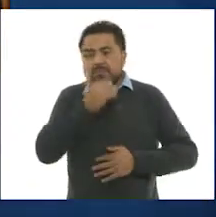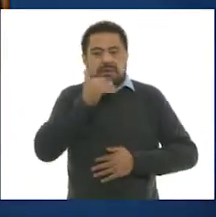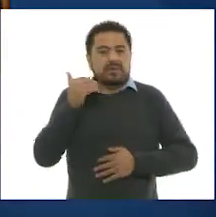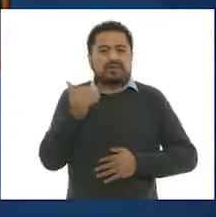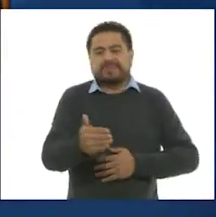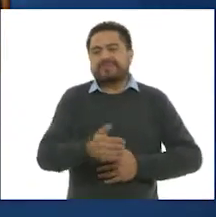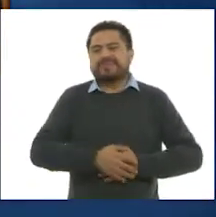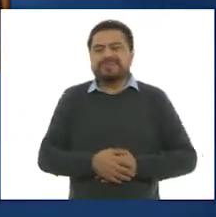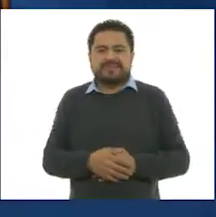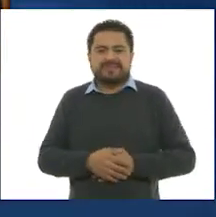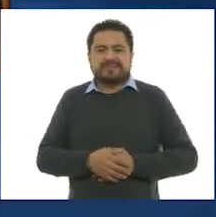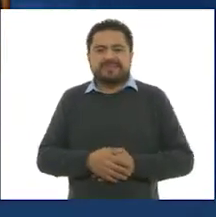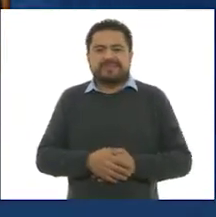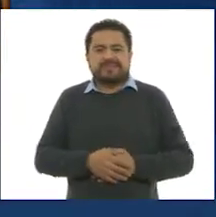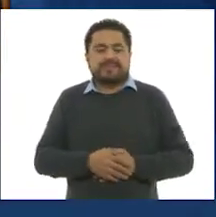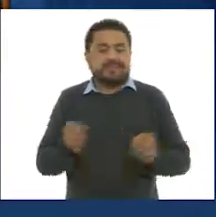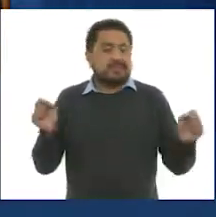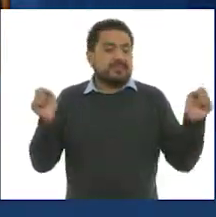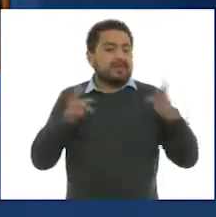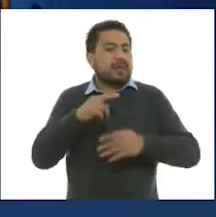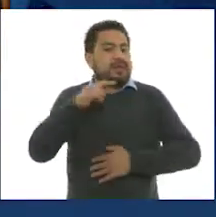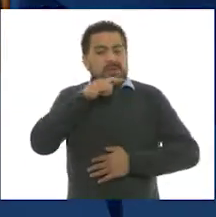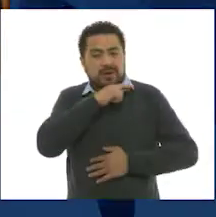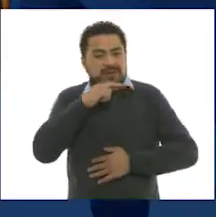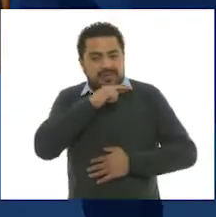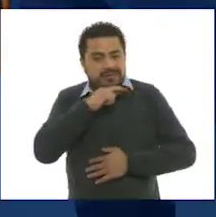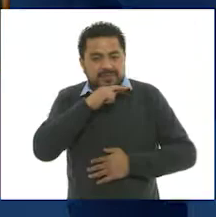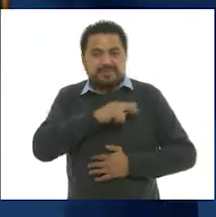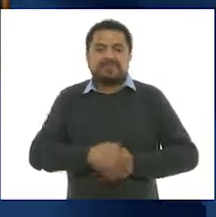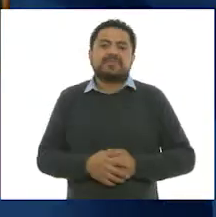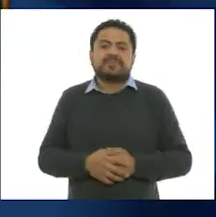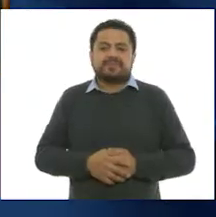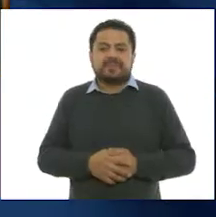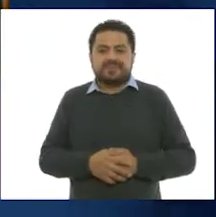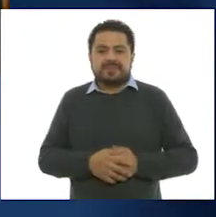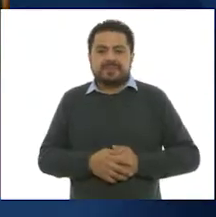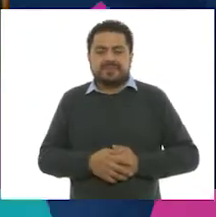¡Muy bien! ¡Nos vemos pronto!